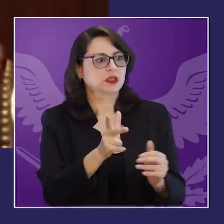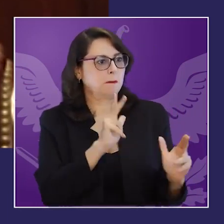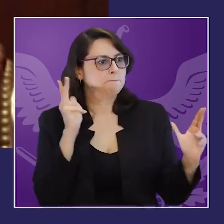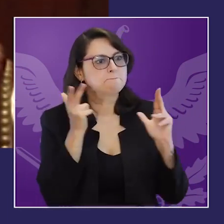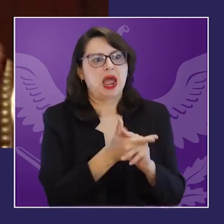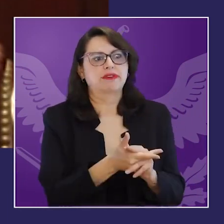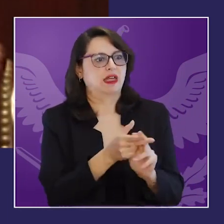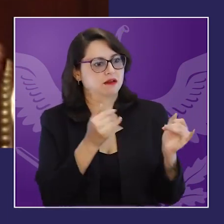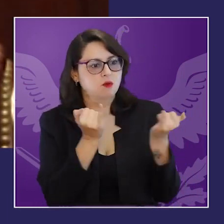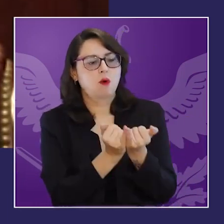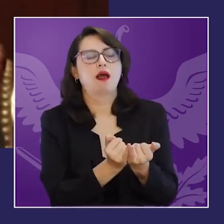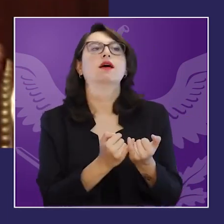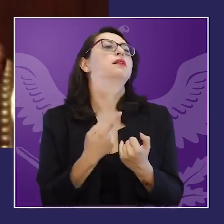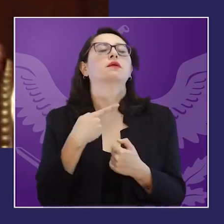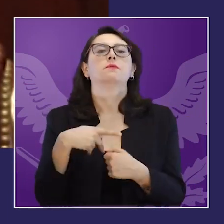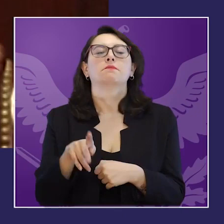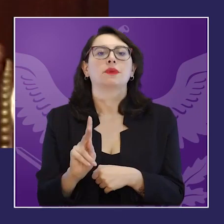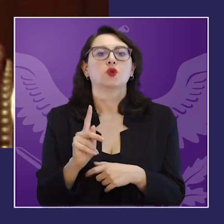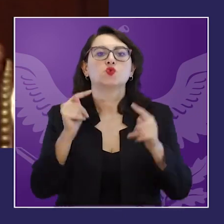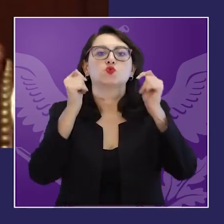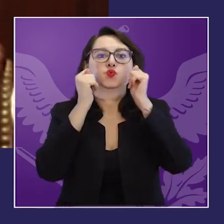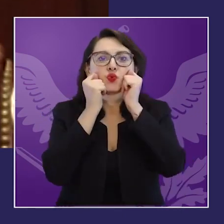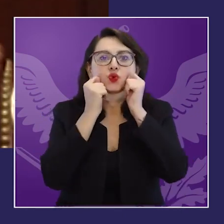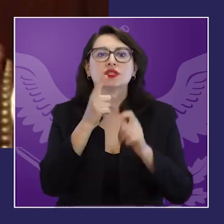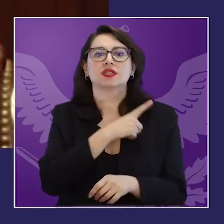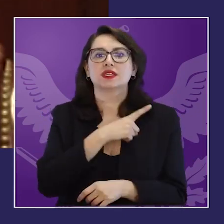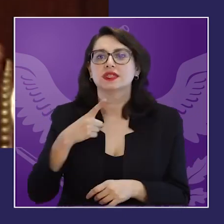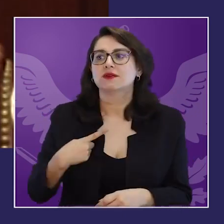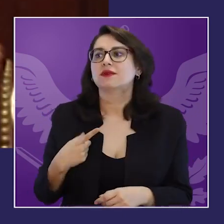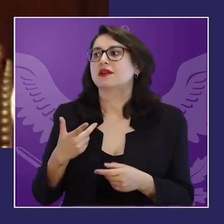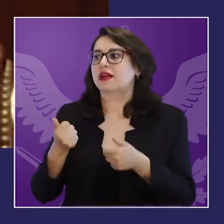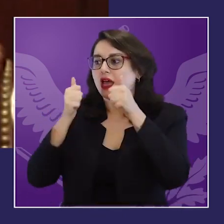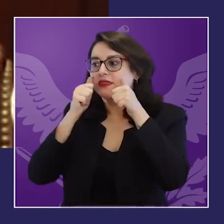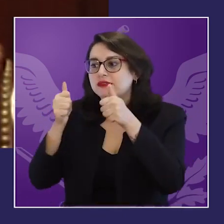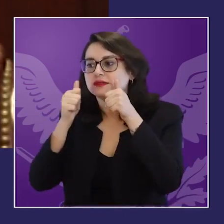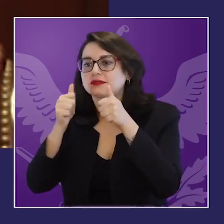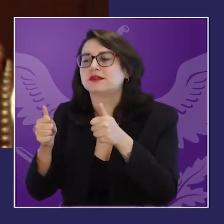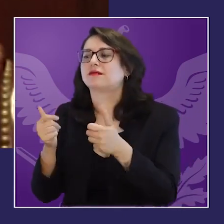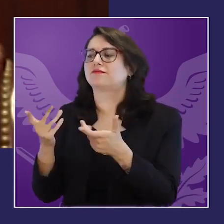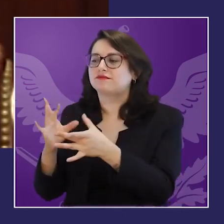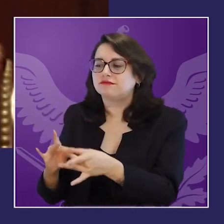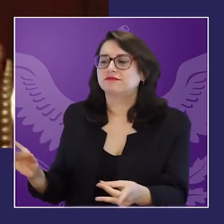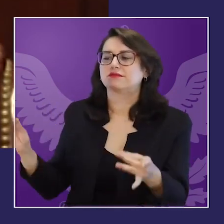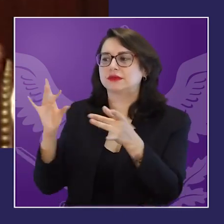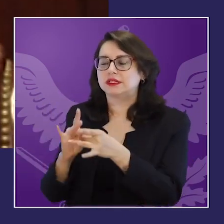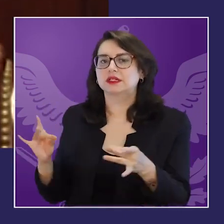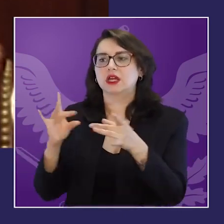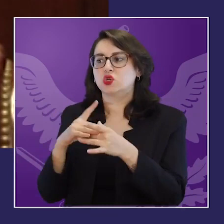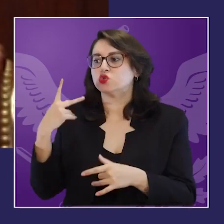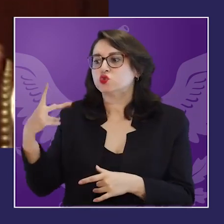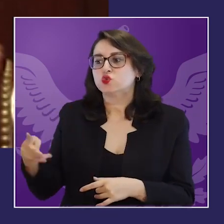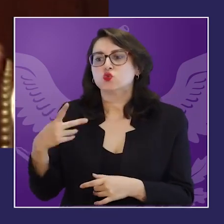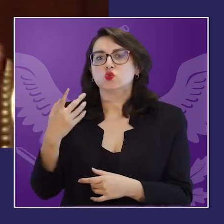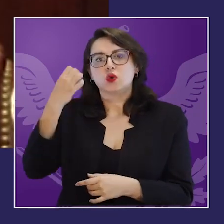cadena perpetua, pena de muerte, muchísimas cosas, pero están ustedes ahí también para escuchar